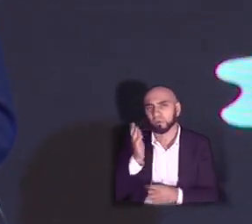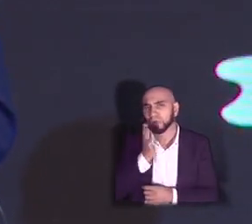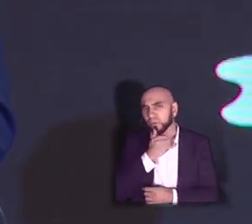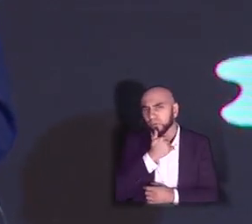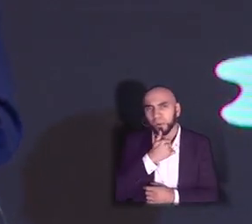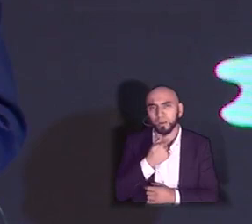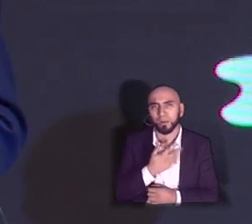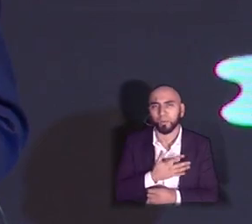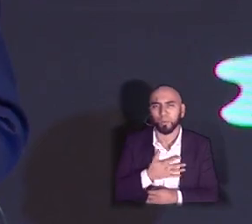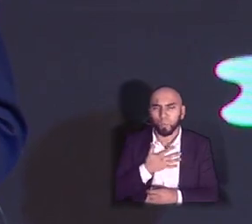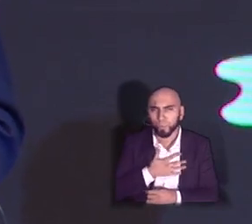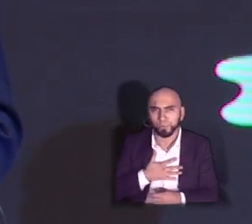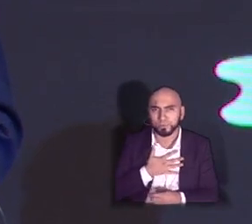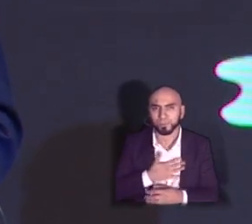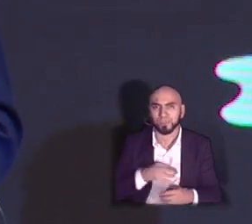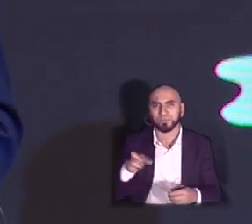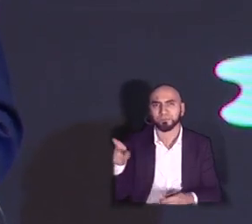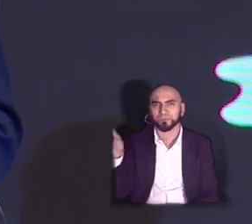Schubert.